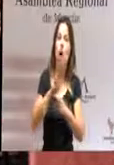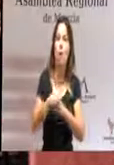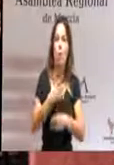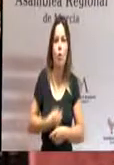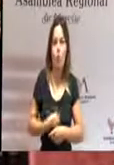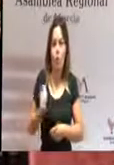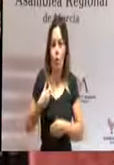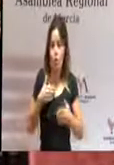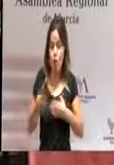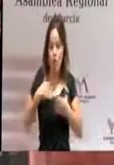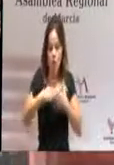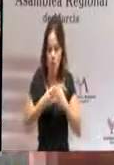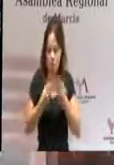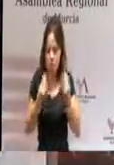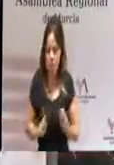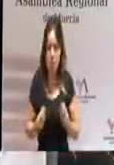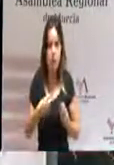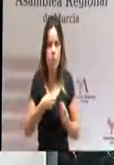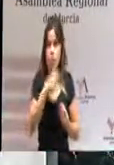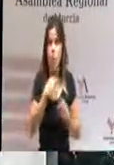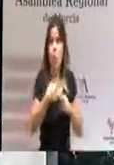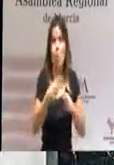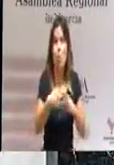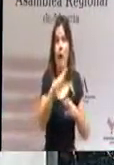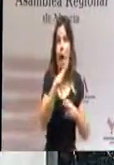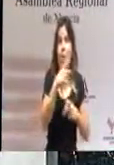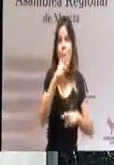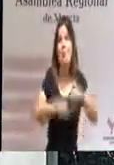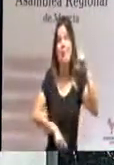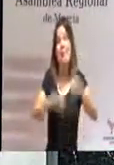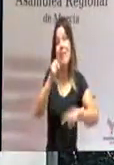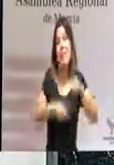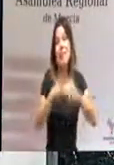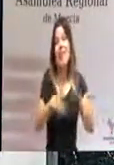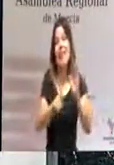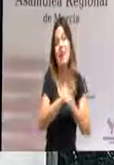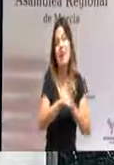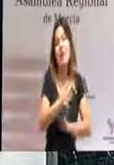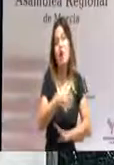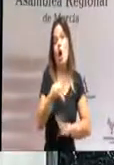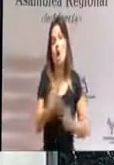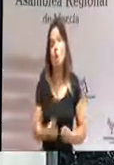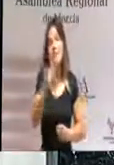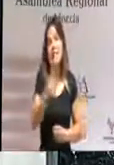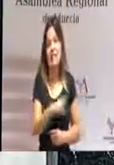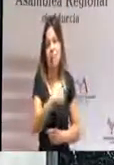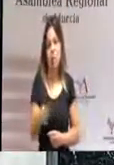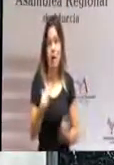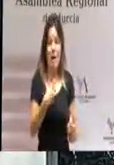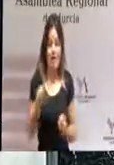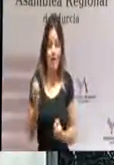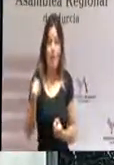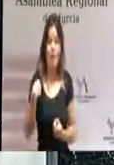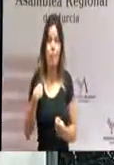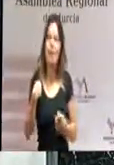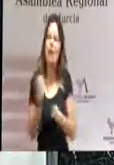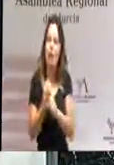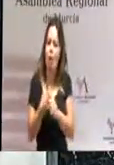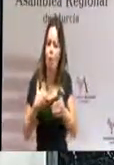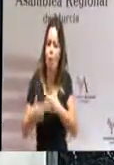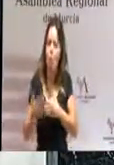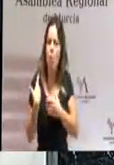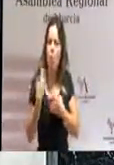planificar su futuro con una política de aguas a golpe de decreto de sequía. Es necesario abordar las actuaciones conforme